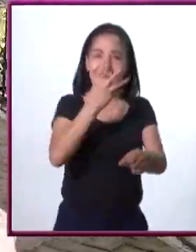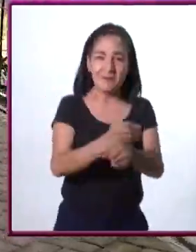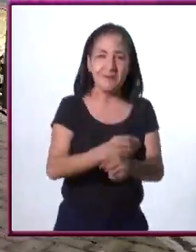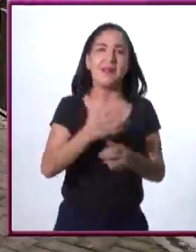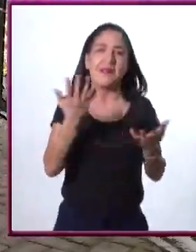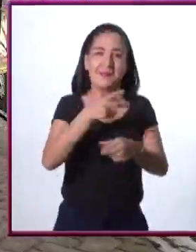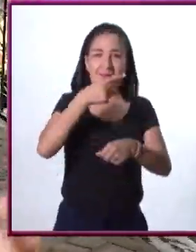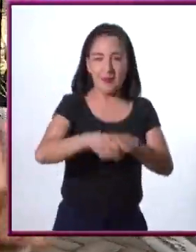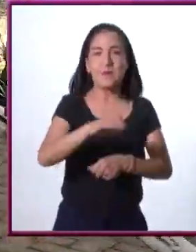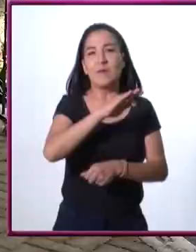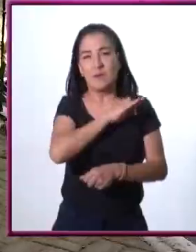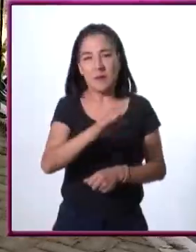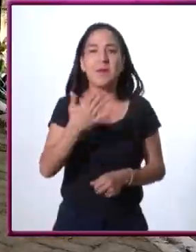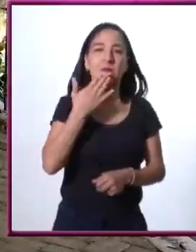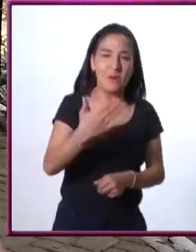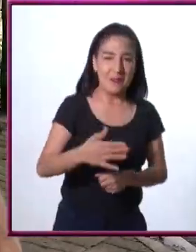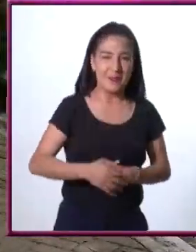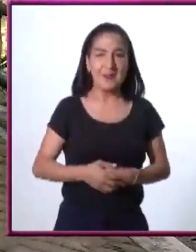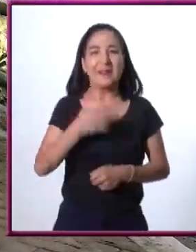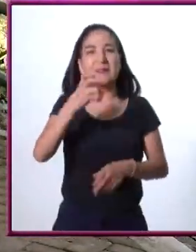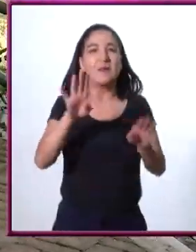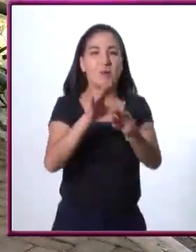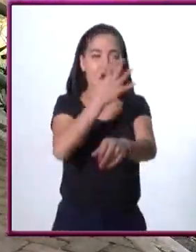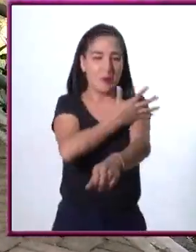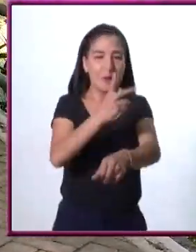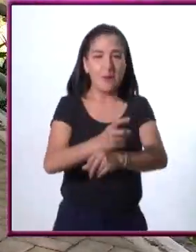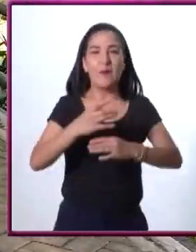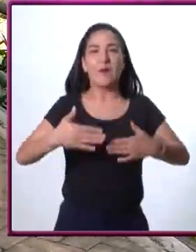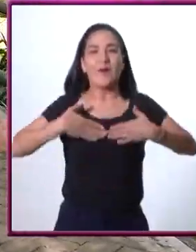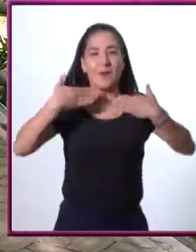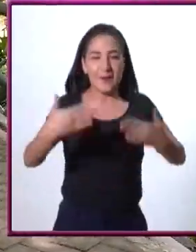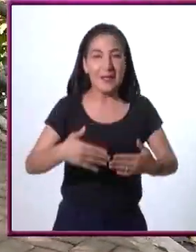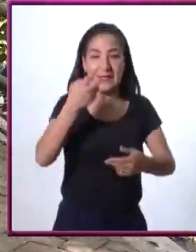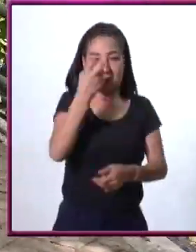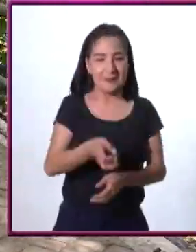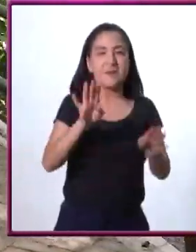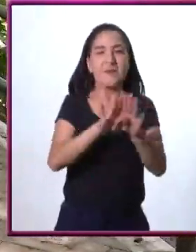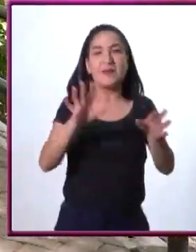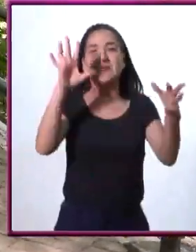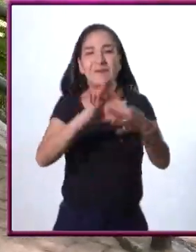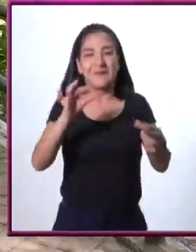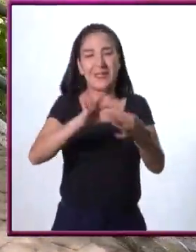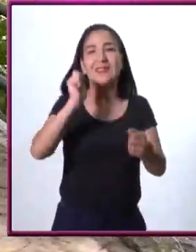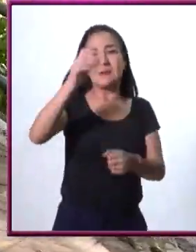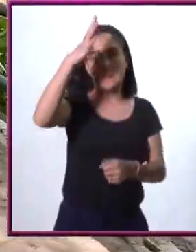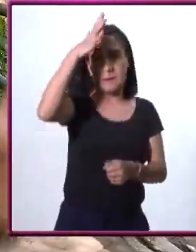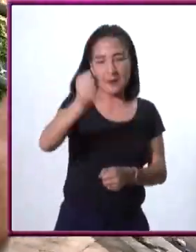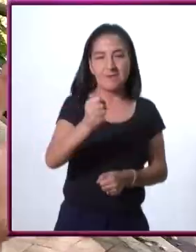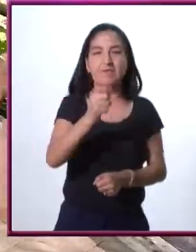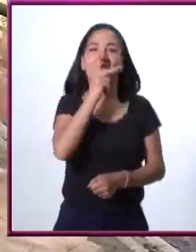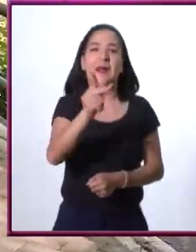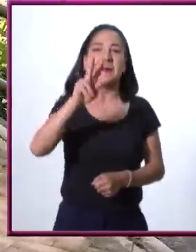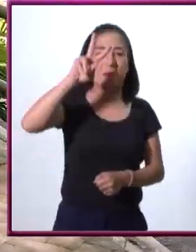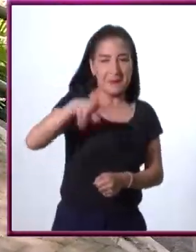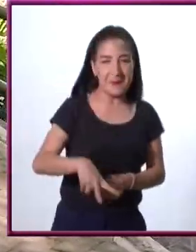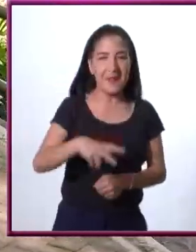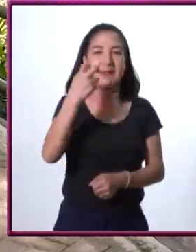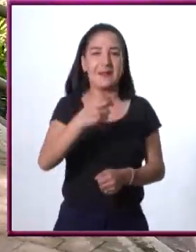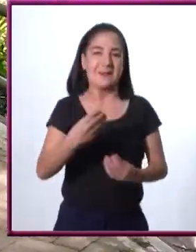estrés, podemos aprender a lidiar con la culpa ahora que estamos ante las condiciones por COVID-19. La culpa es uno de los